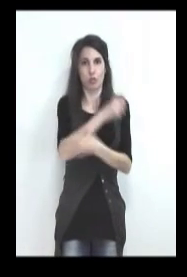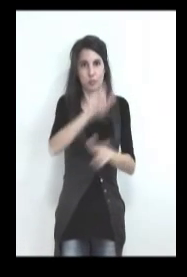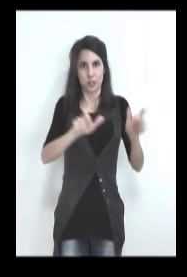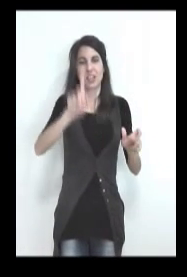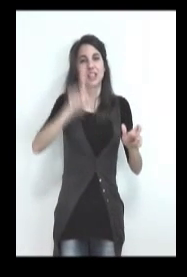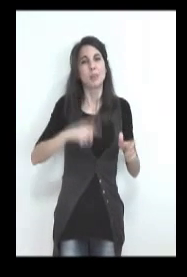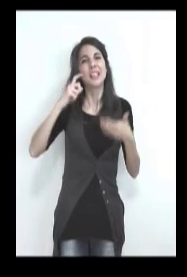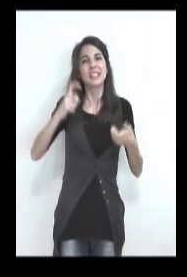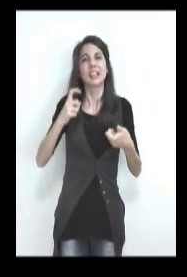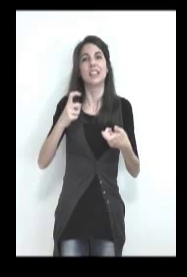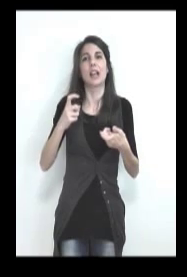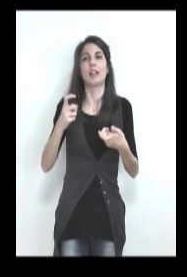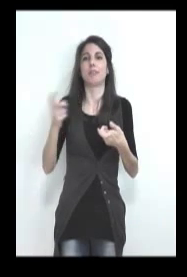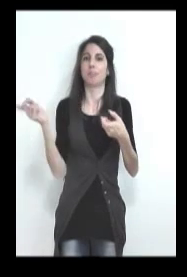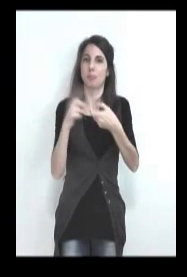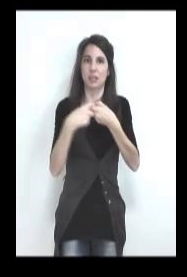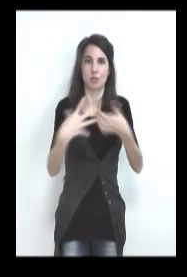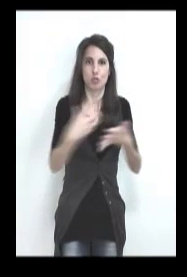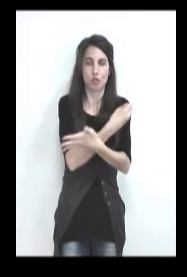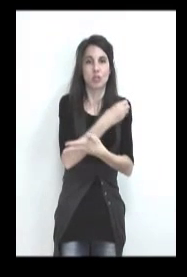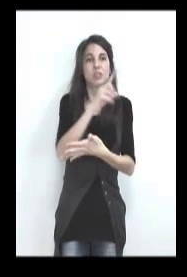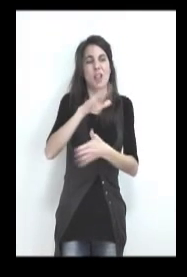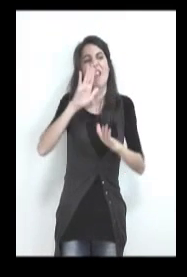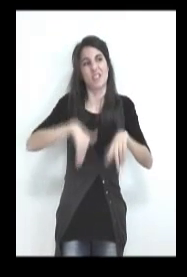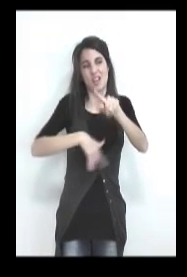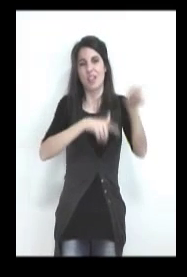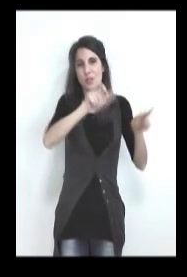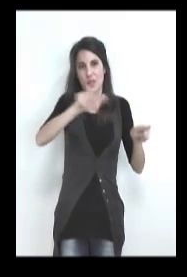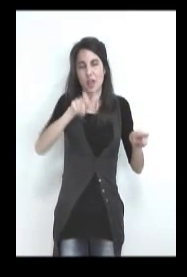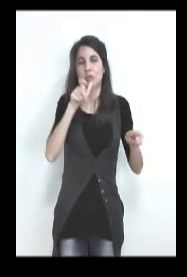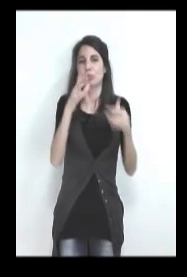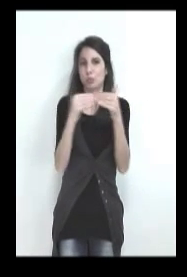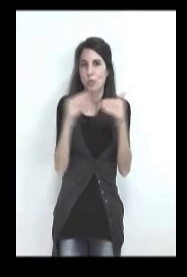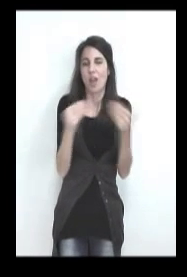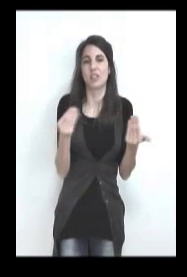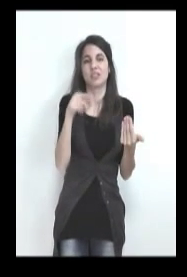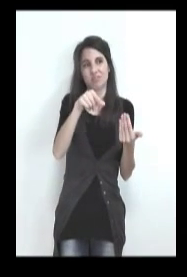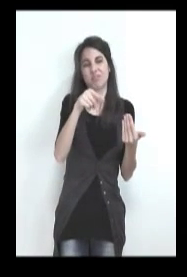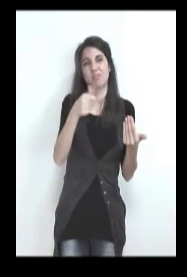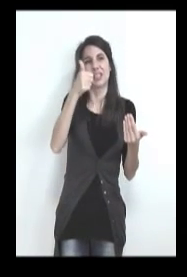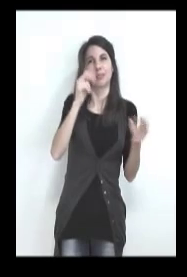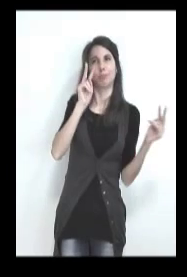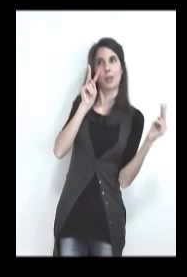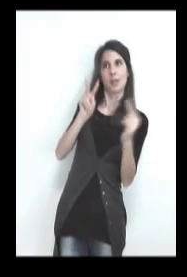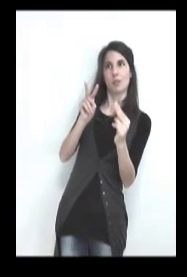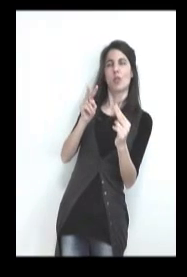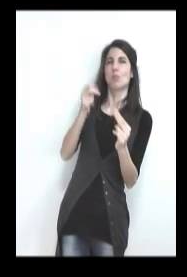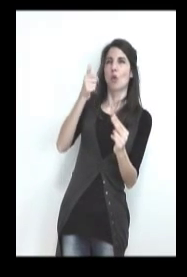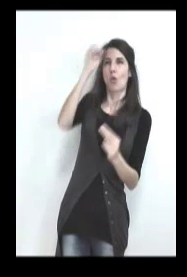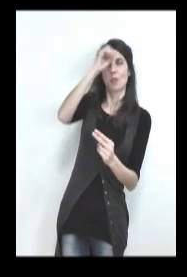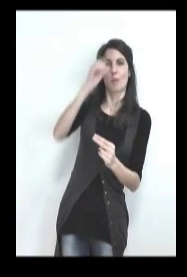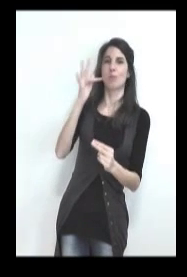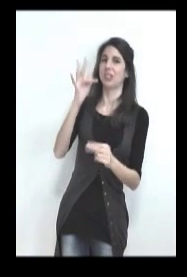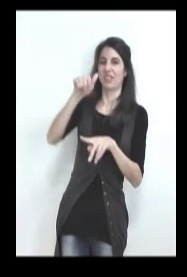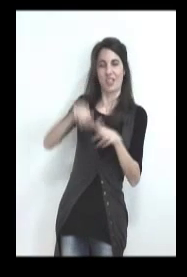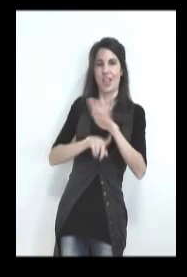de todos y que sean finalmente los ciudadanos también, los usuarios, los que tengan una percepción positiva de toda esta evolución.